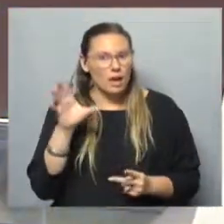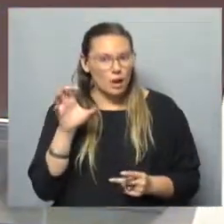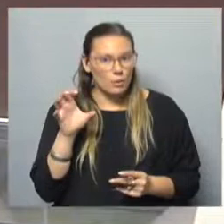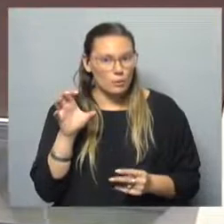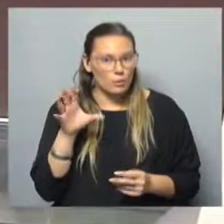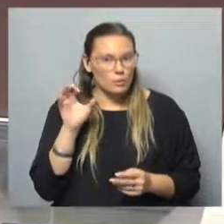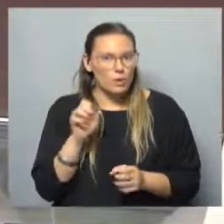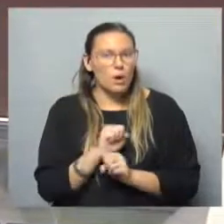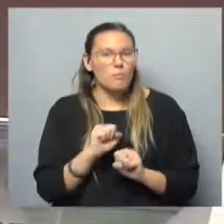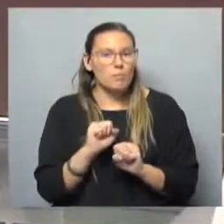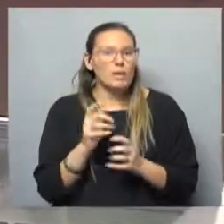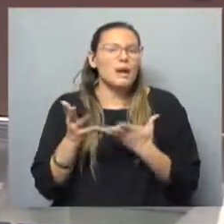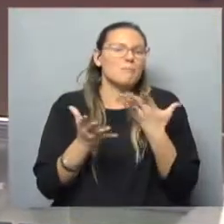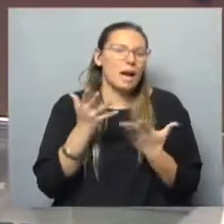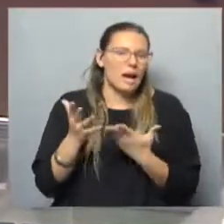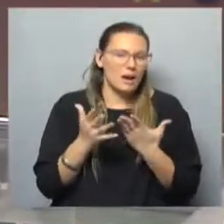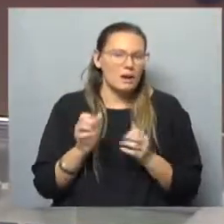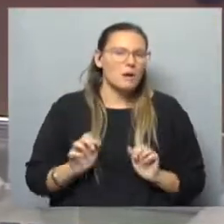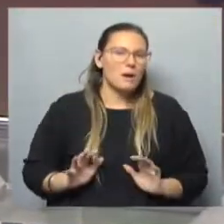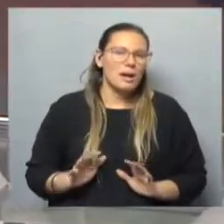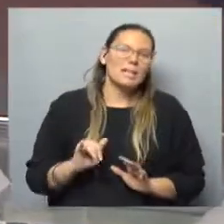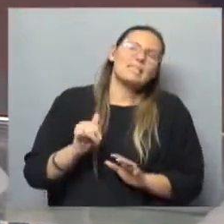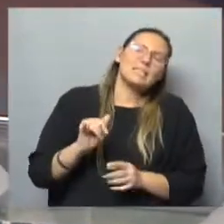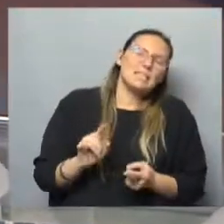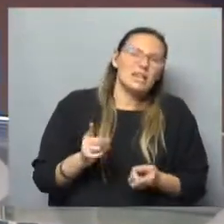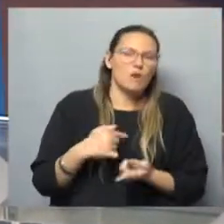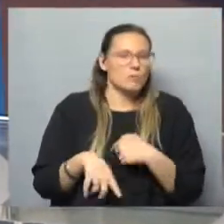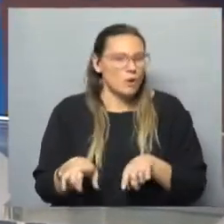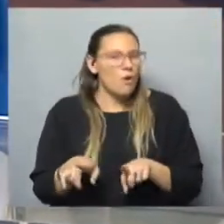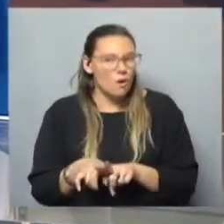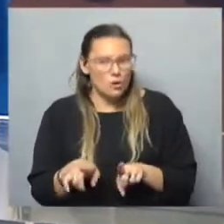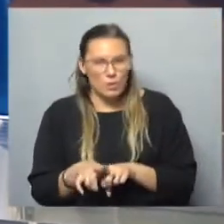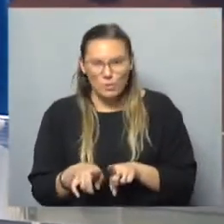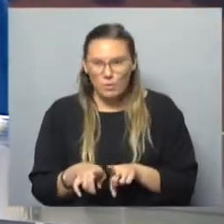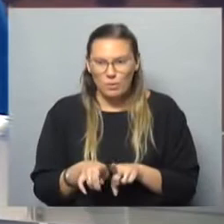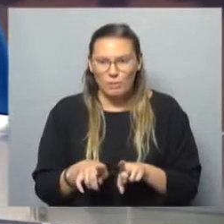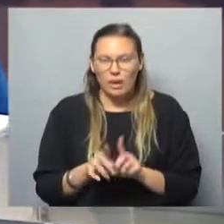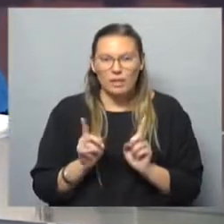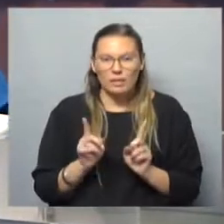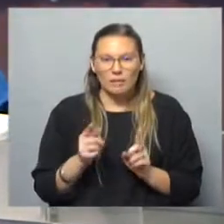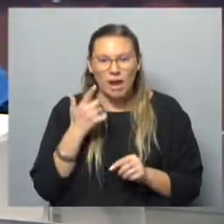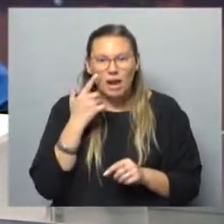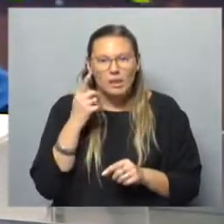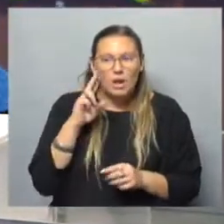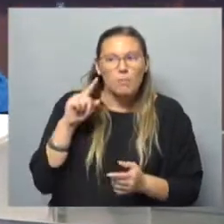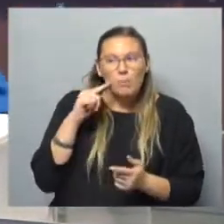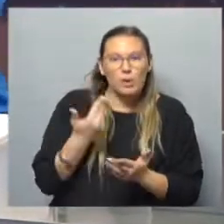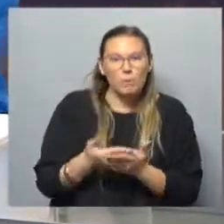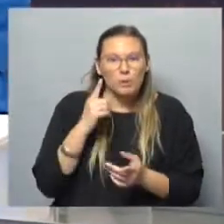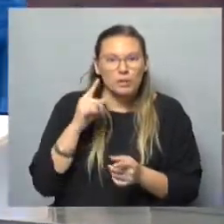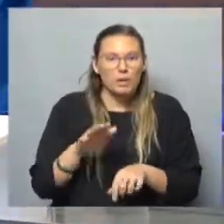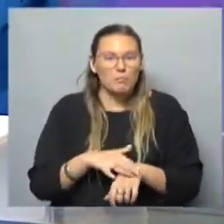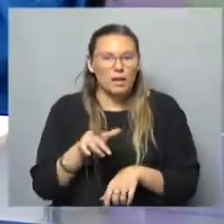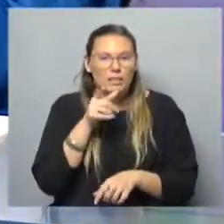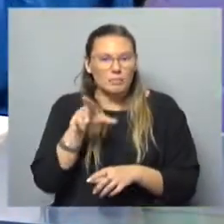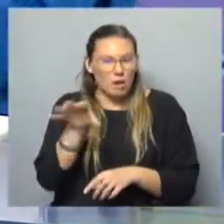podrán tener algo más o menos, ¿viste? Sí, ahí, digo, pero igual Tenés que ver qué te propone el otro y adivinarle la